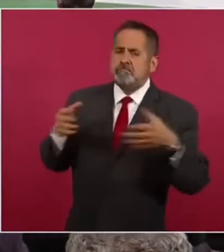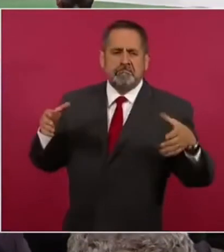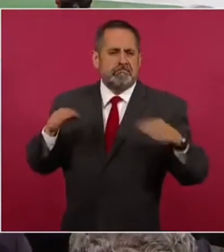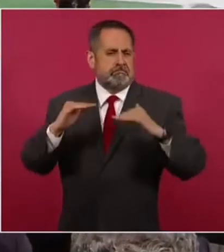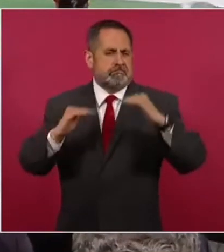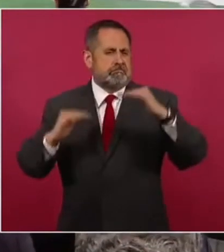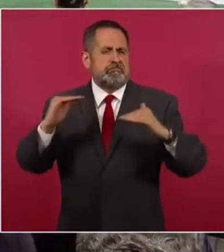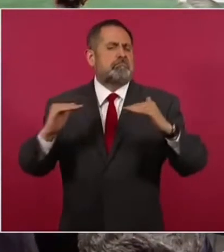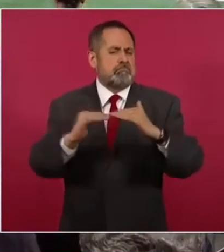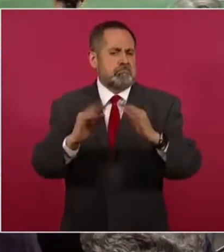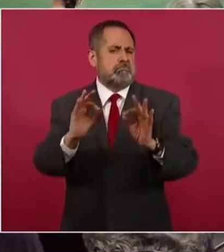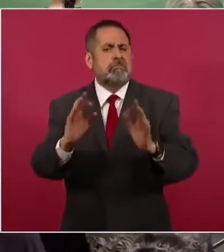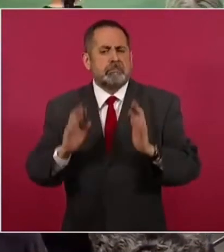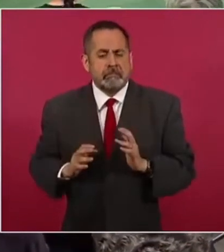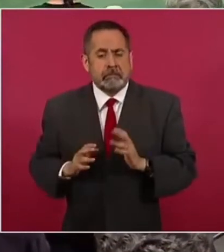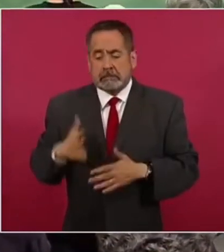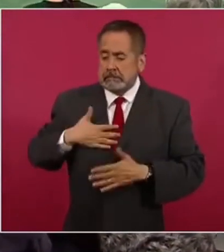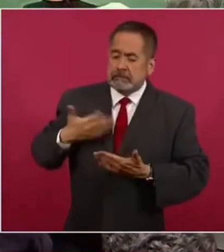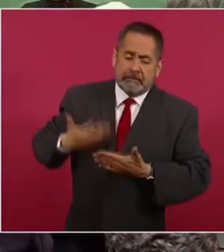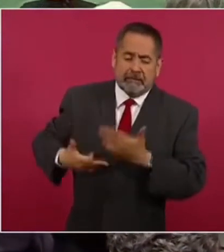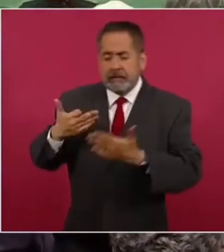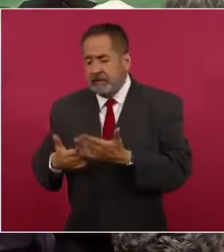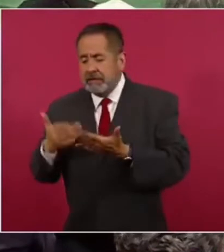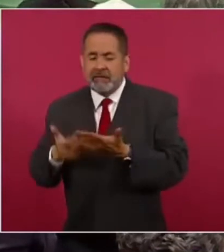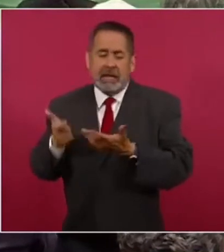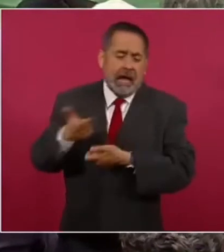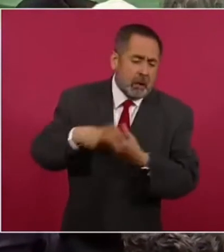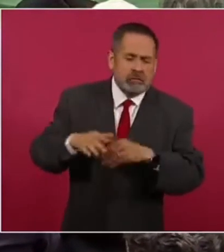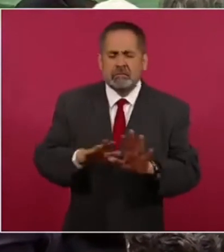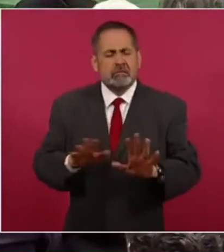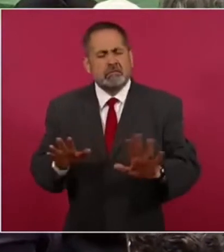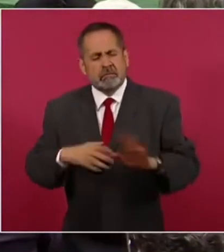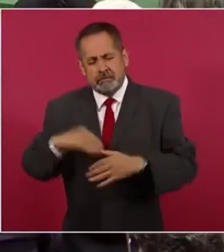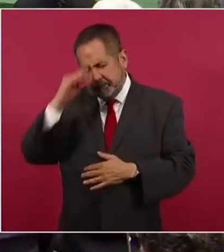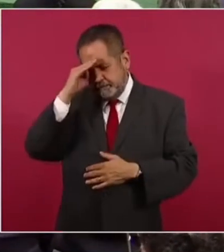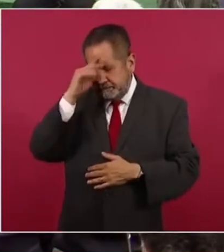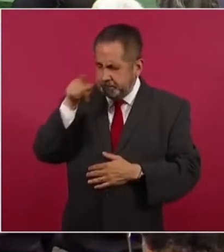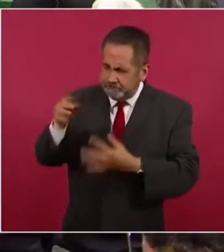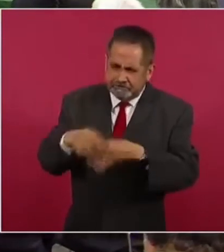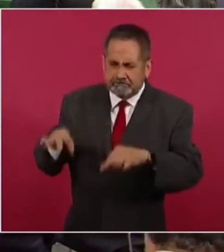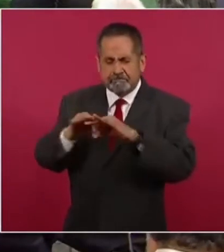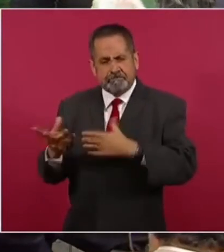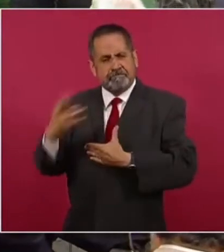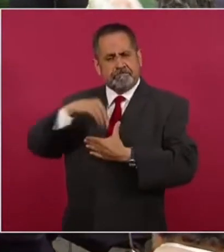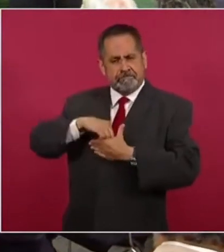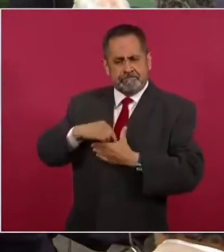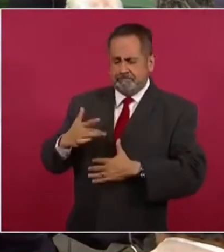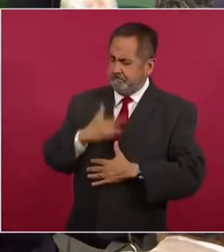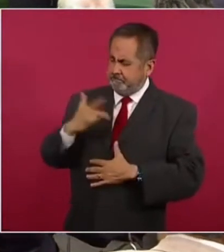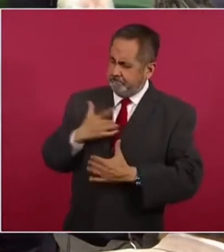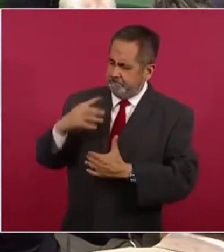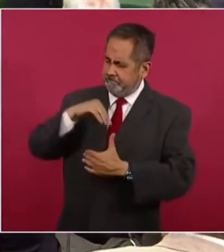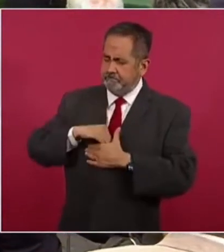procurar que a nadie le falte lo indispensable para la sobrevivencia y cultivar al mismo